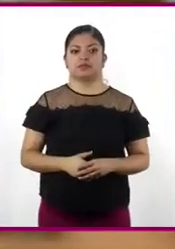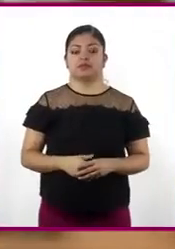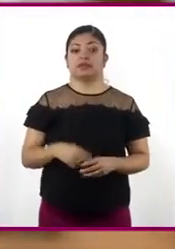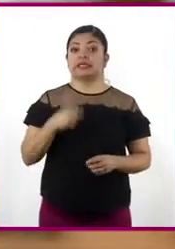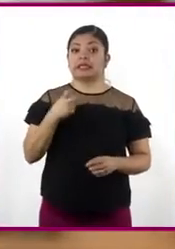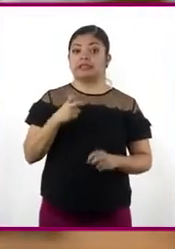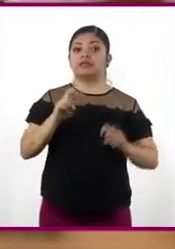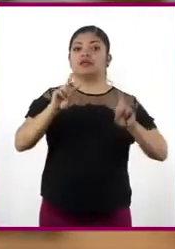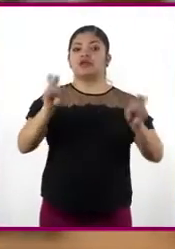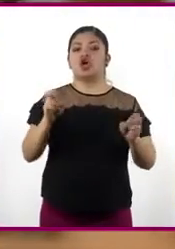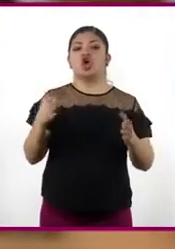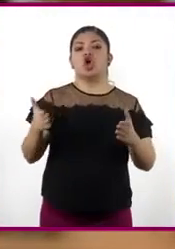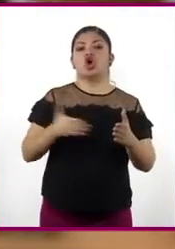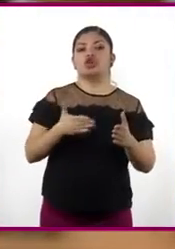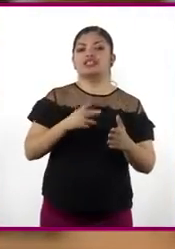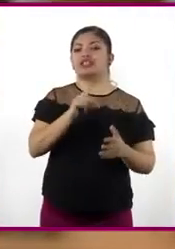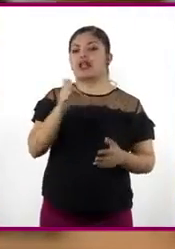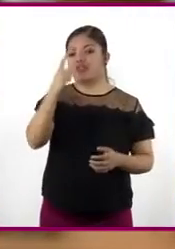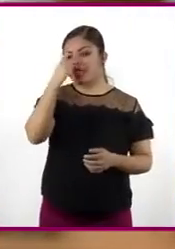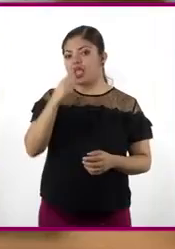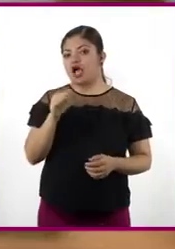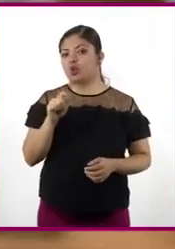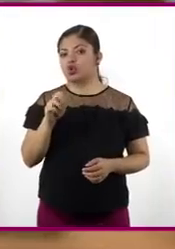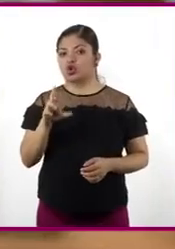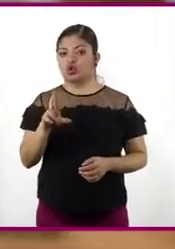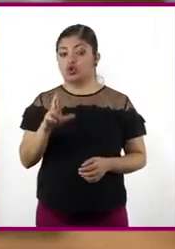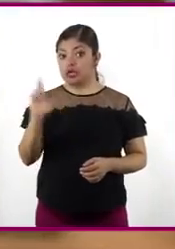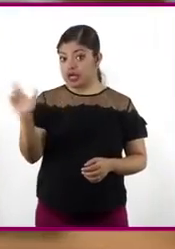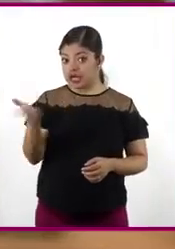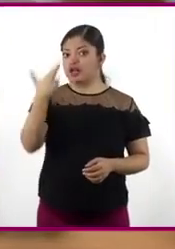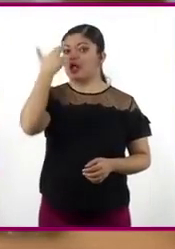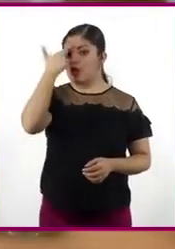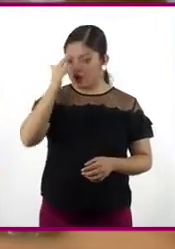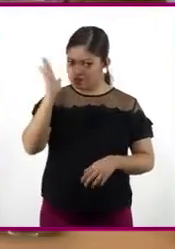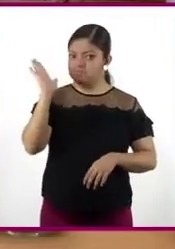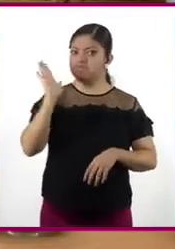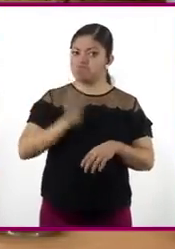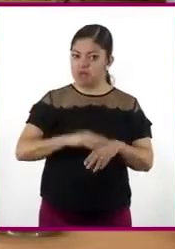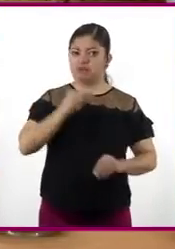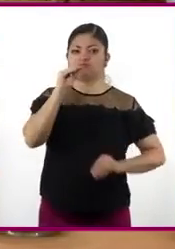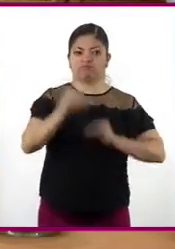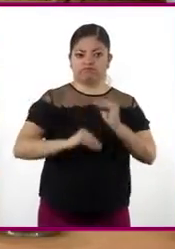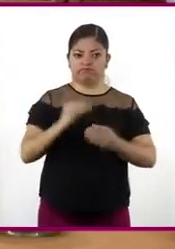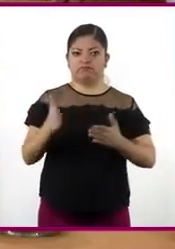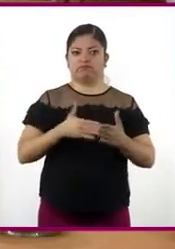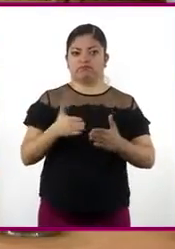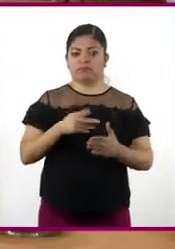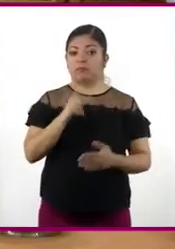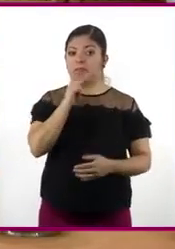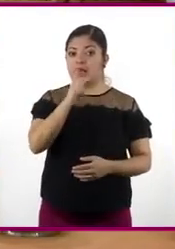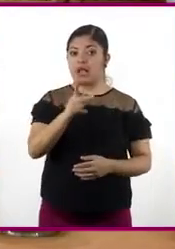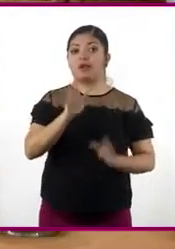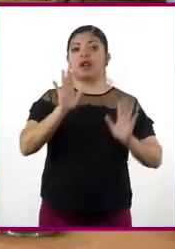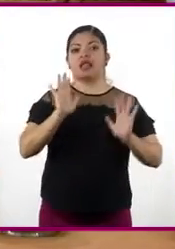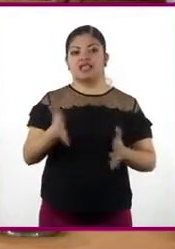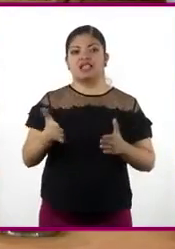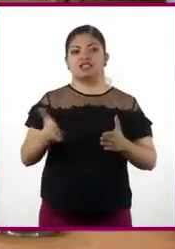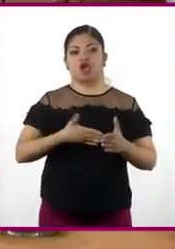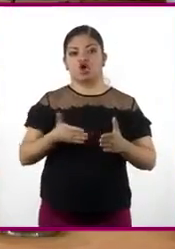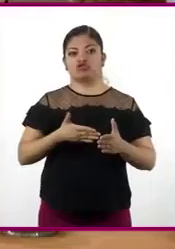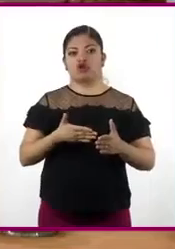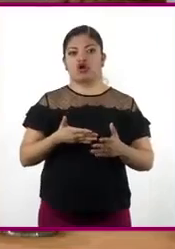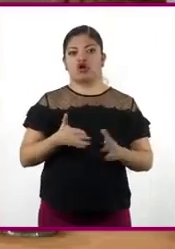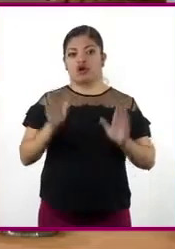su programa Cocina de Autor. Y recuerden que tendremos más recetas en esta palabra ya se coció. ¡Hasta